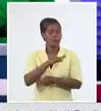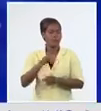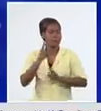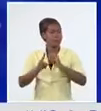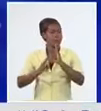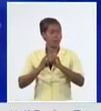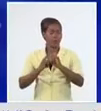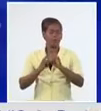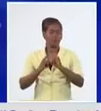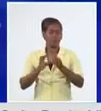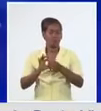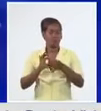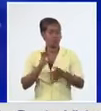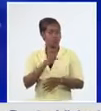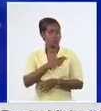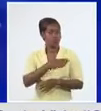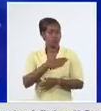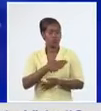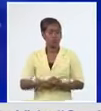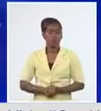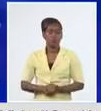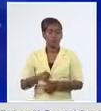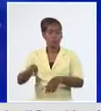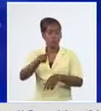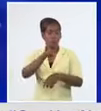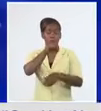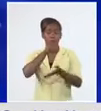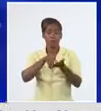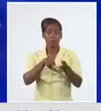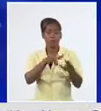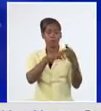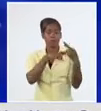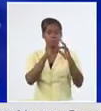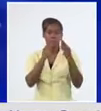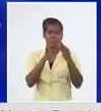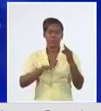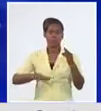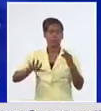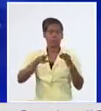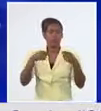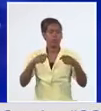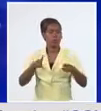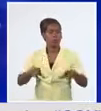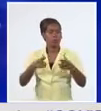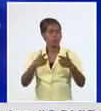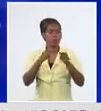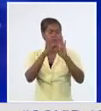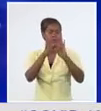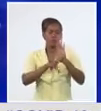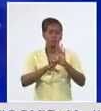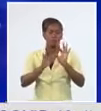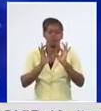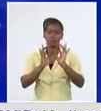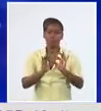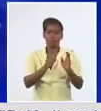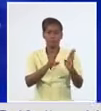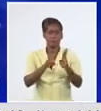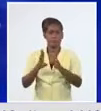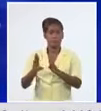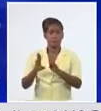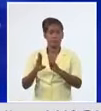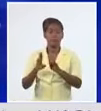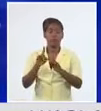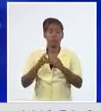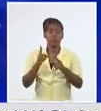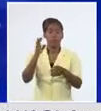pediátricas. Responsabilidad familiar, cumplimiento estricto de las medidas higiénico-sanitarias, sobre todo cuando está el pequeño